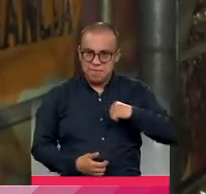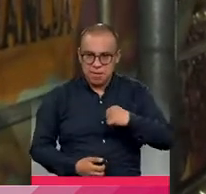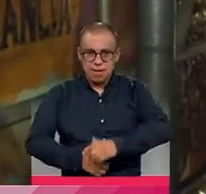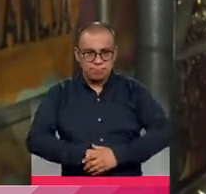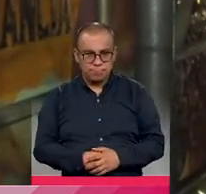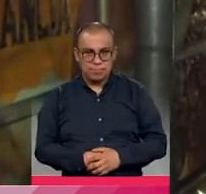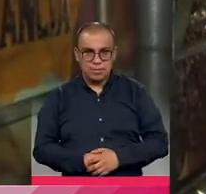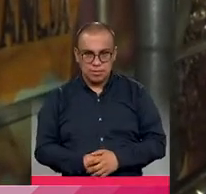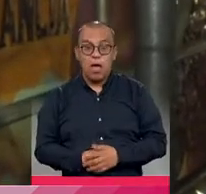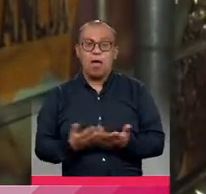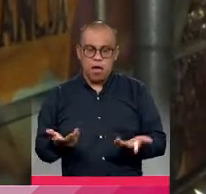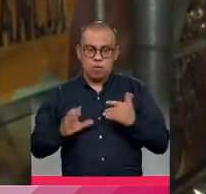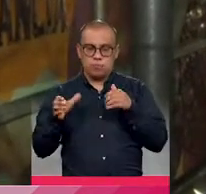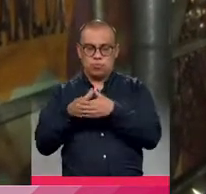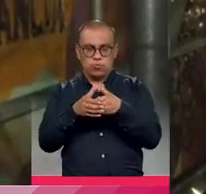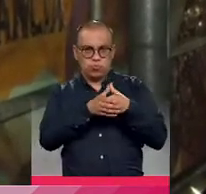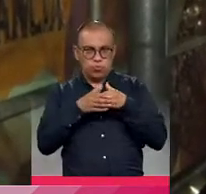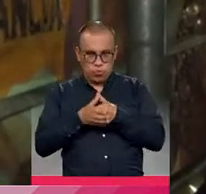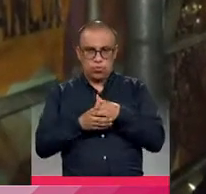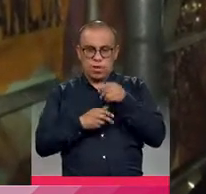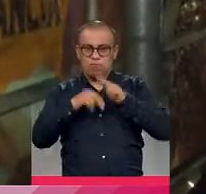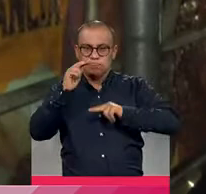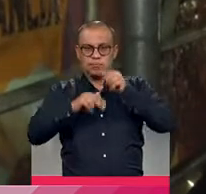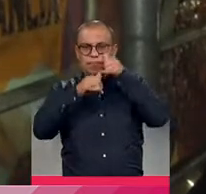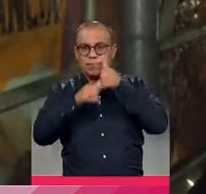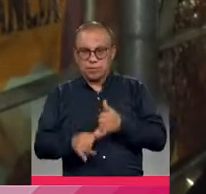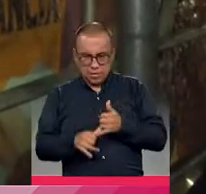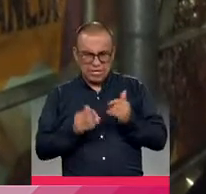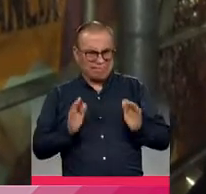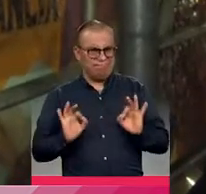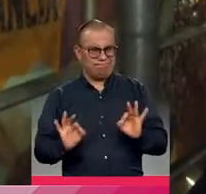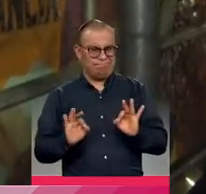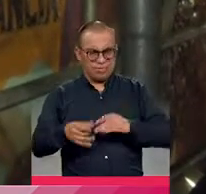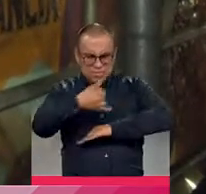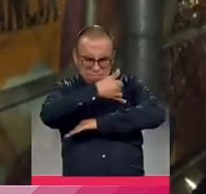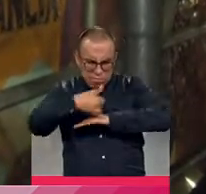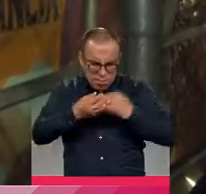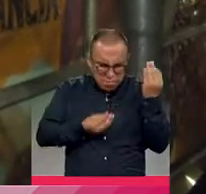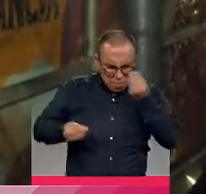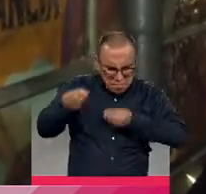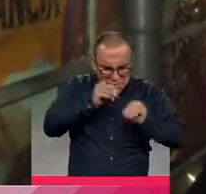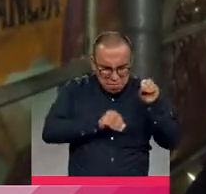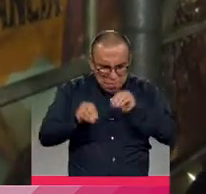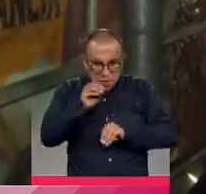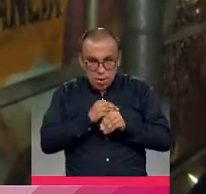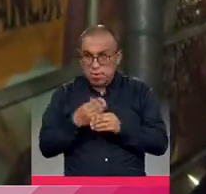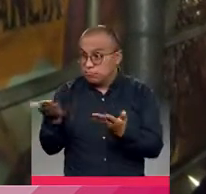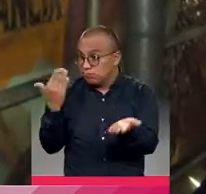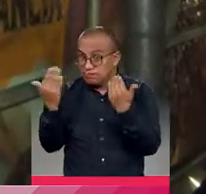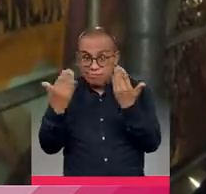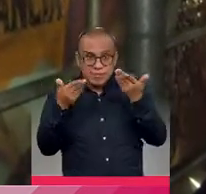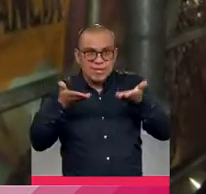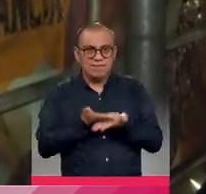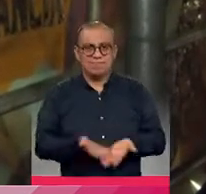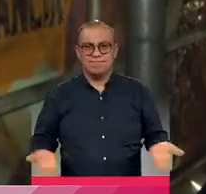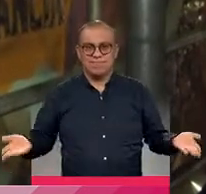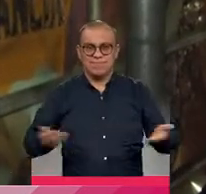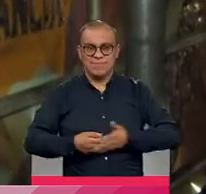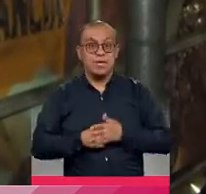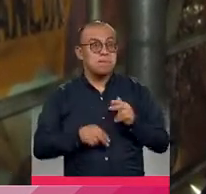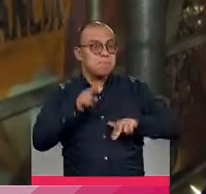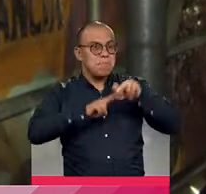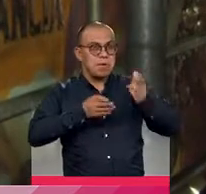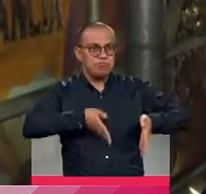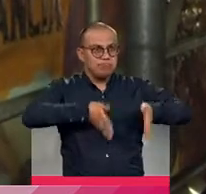la Sociedad Colombiana de Arquitectos, un grupo de jóvenes diseñadores brillantes que se convocaron, diseñaron esto, instalaron